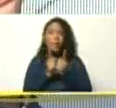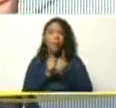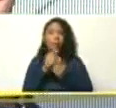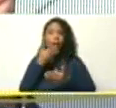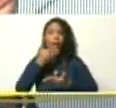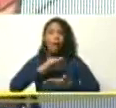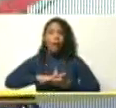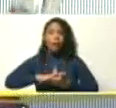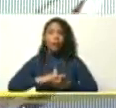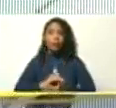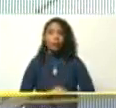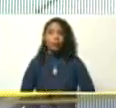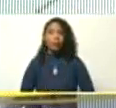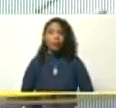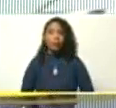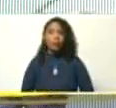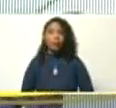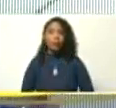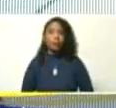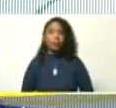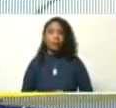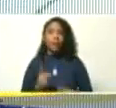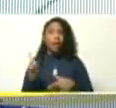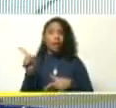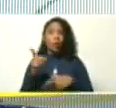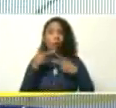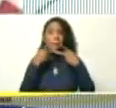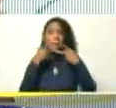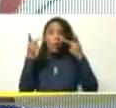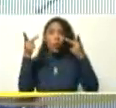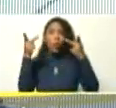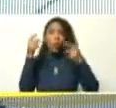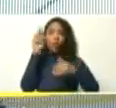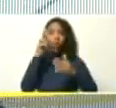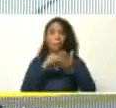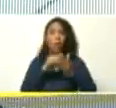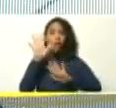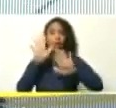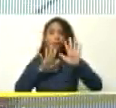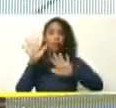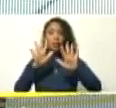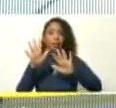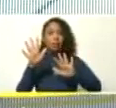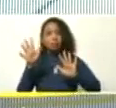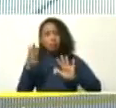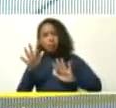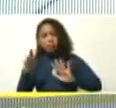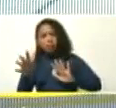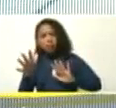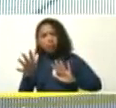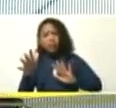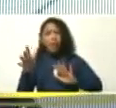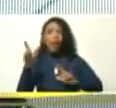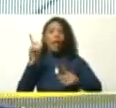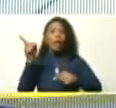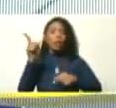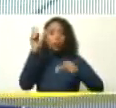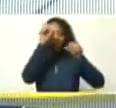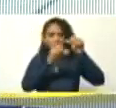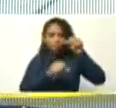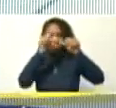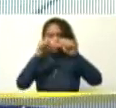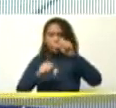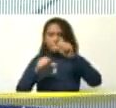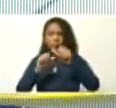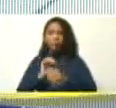Magna. Esto fue publicado, creo que en 2015, algo así, pero merece tal vez alguna reedición porque es muy, muy